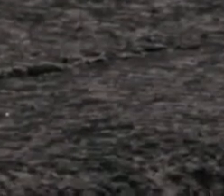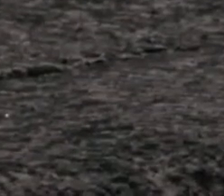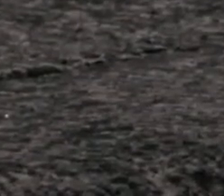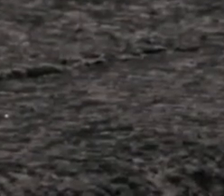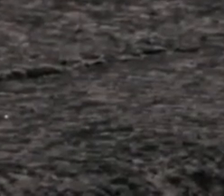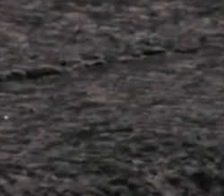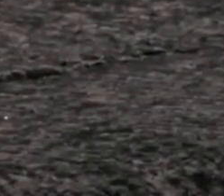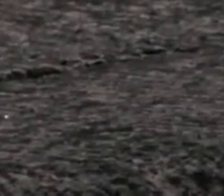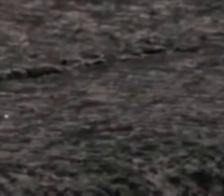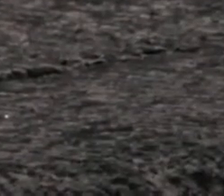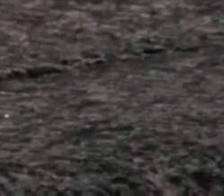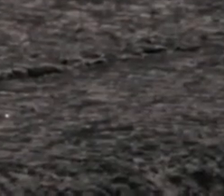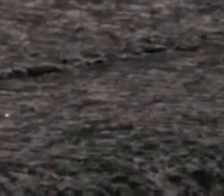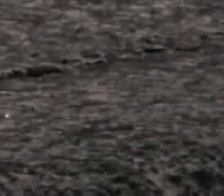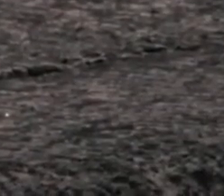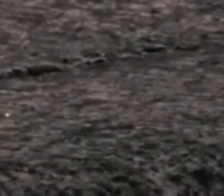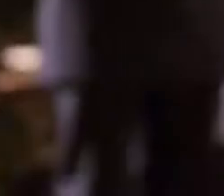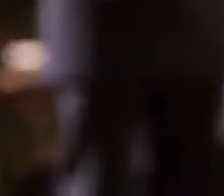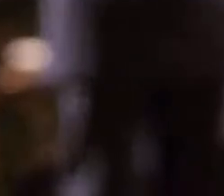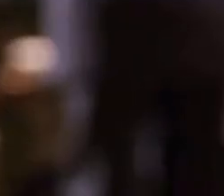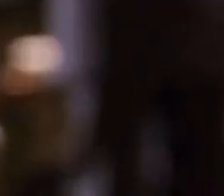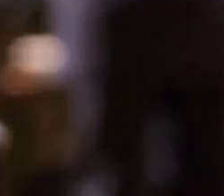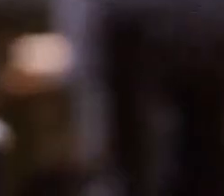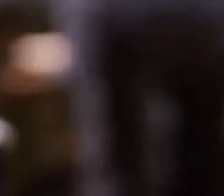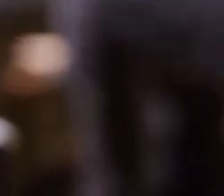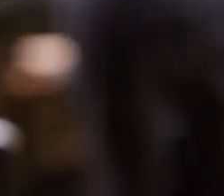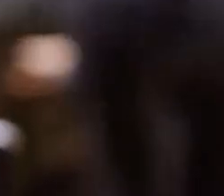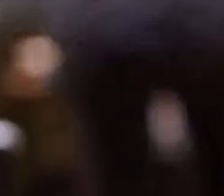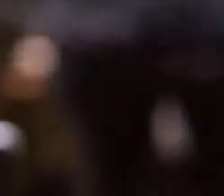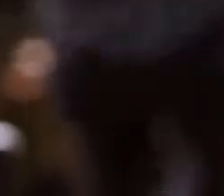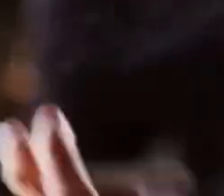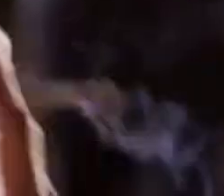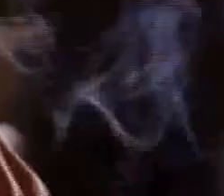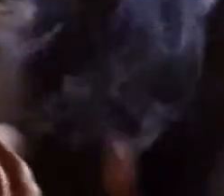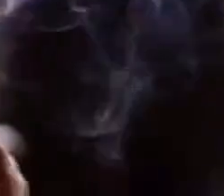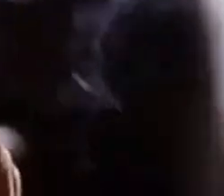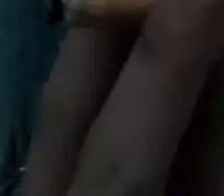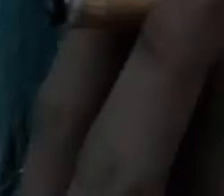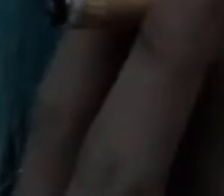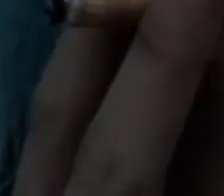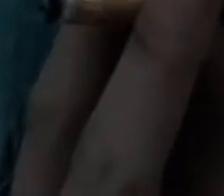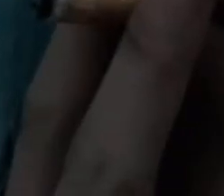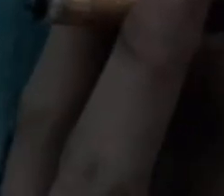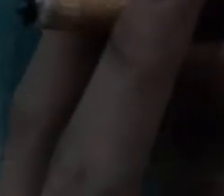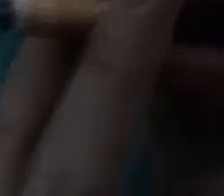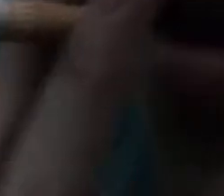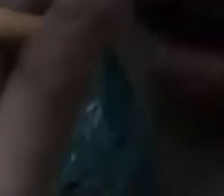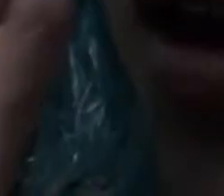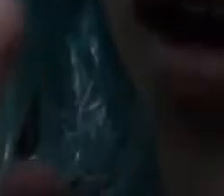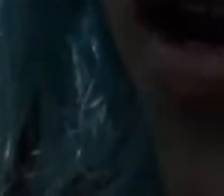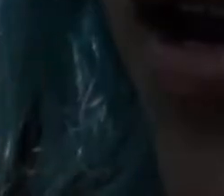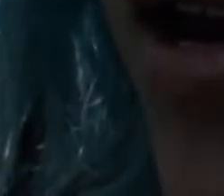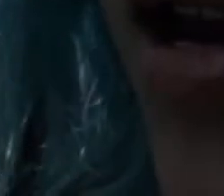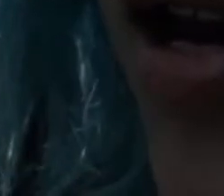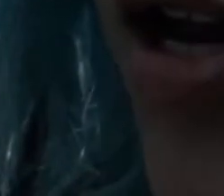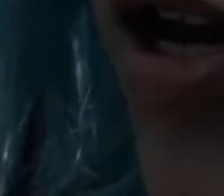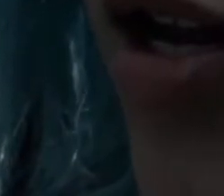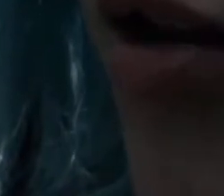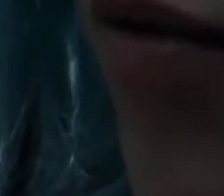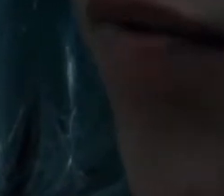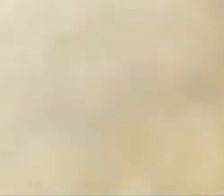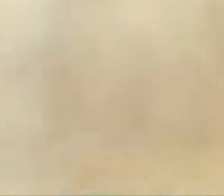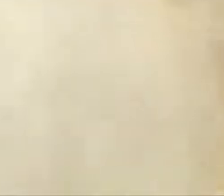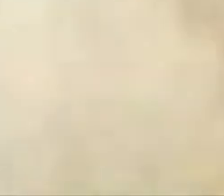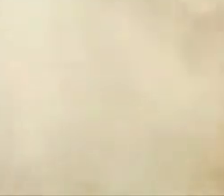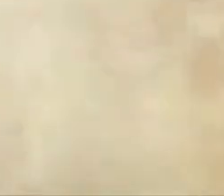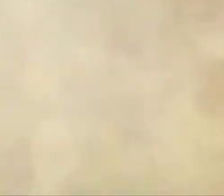cerrados. Cines, teatros, medios de transporte, restaurantes, oficinas y hospitales. Asimismo, está prohibida